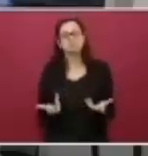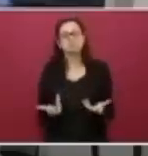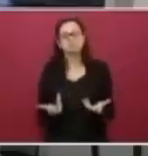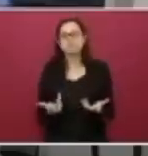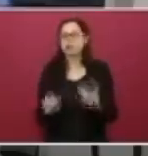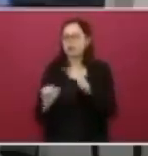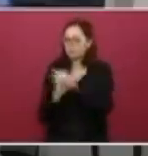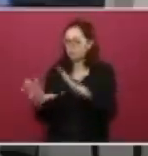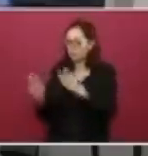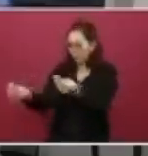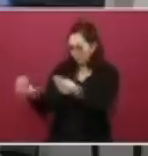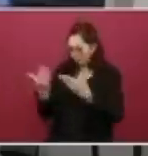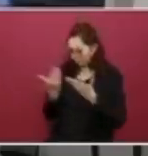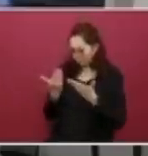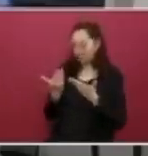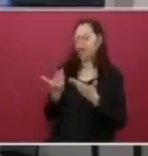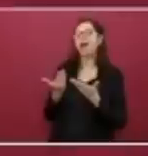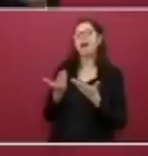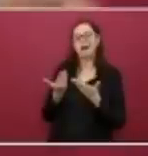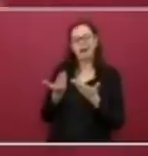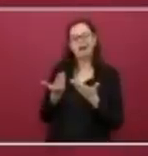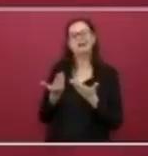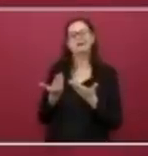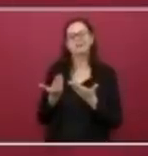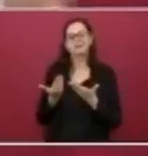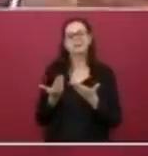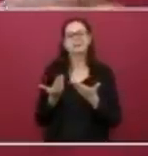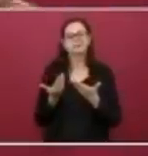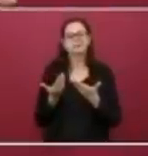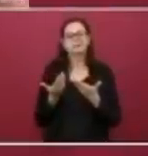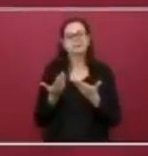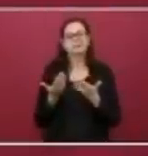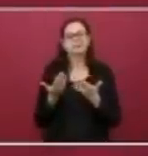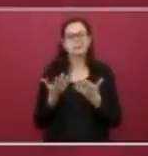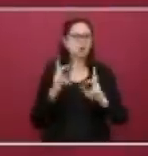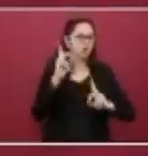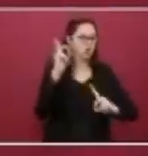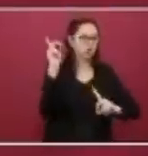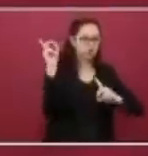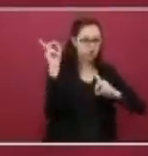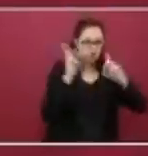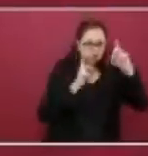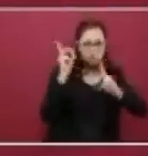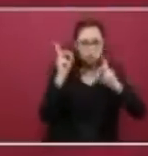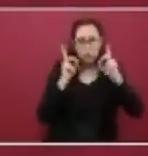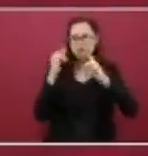información vayamos quitando de dudas